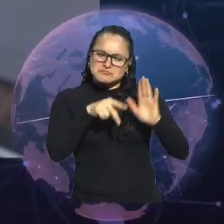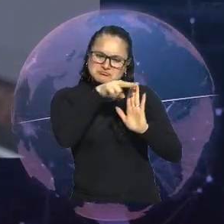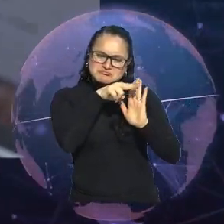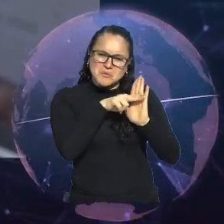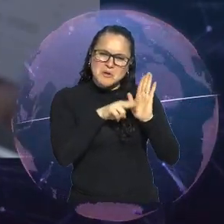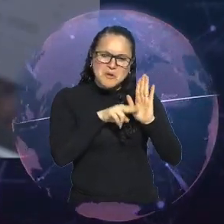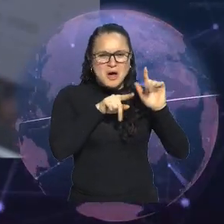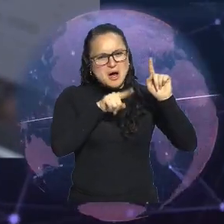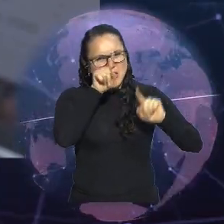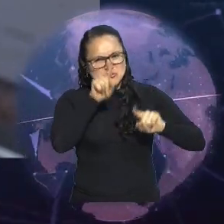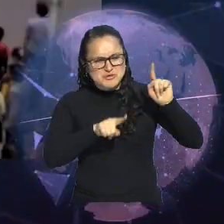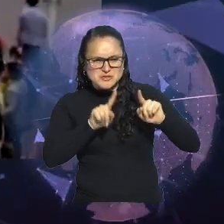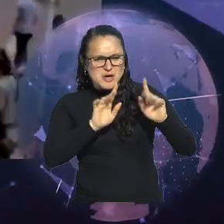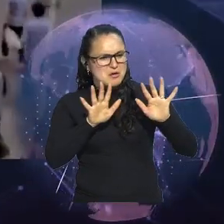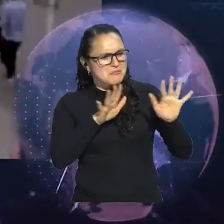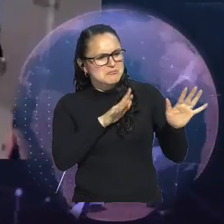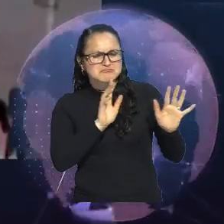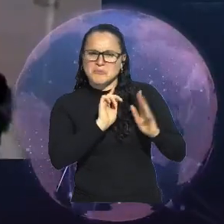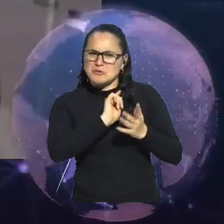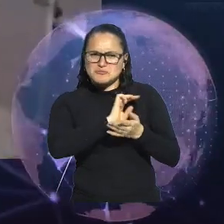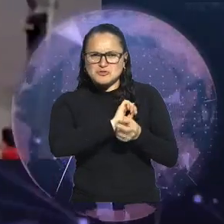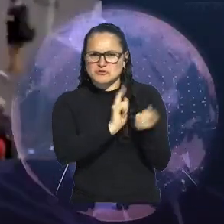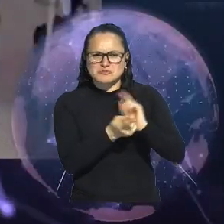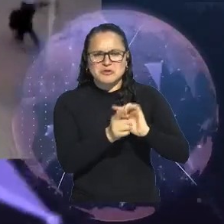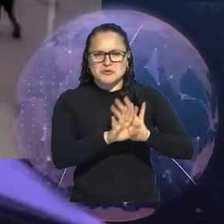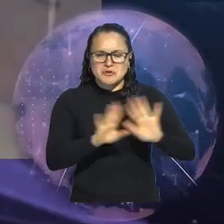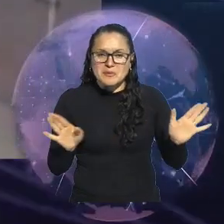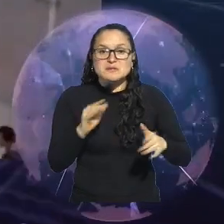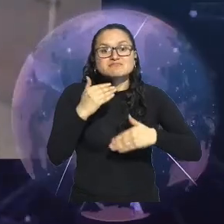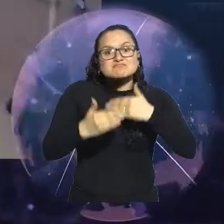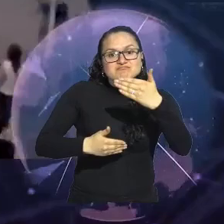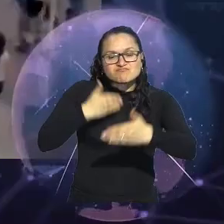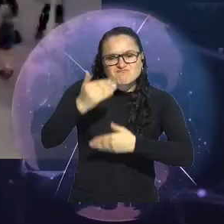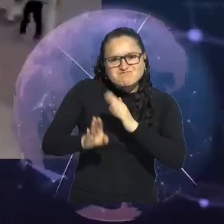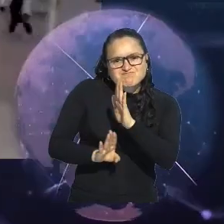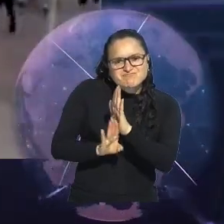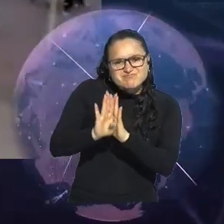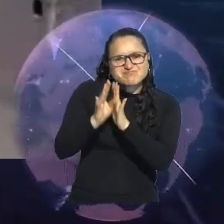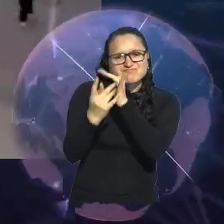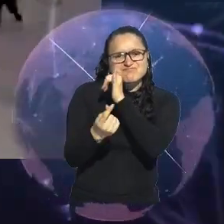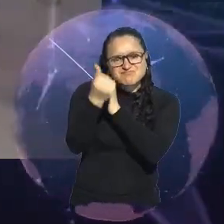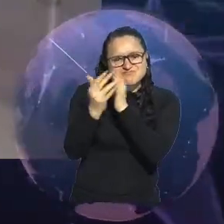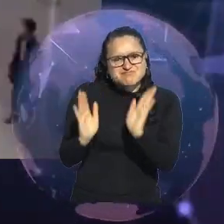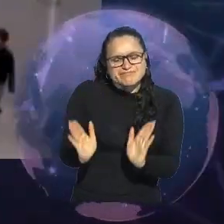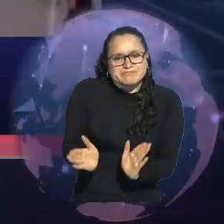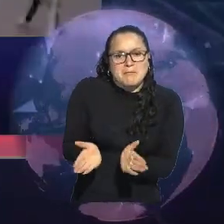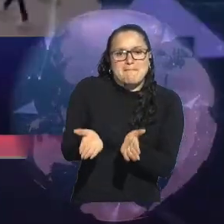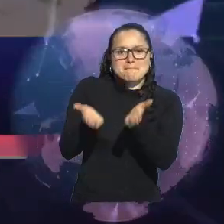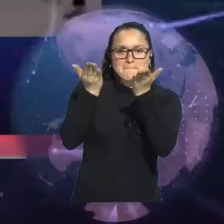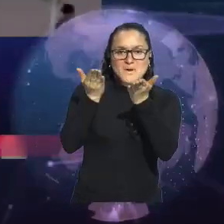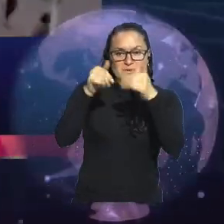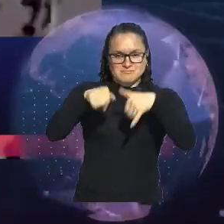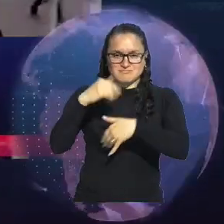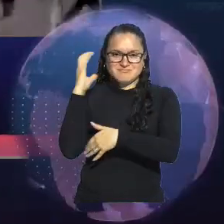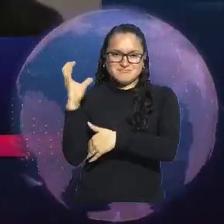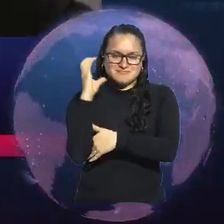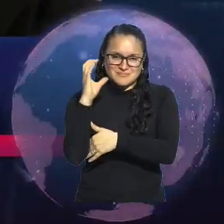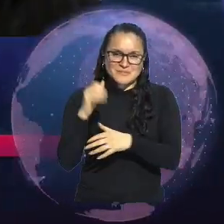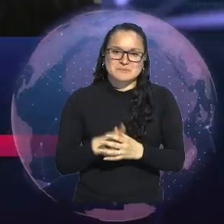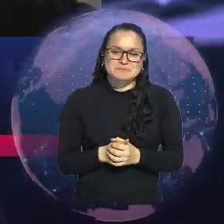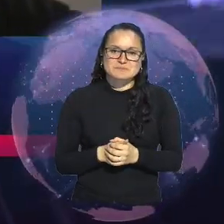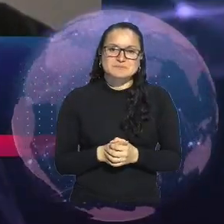medidas para acompañar la reactivación económica que comienza el país en la fase de mitigación de esta pandemia